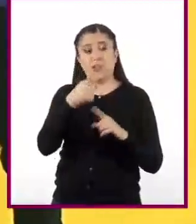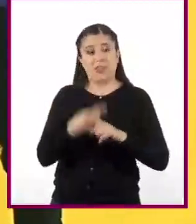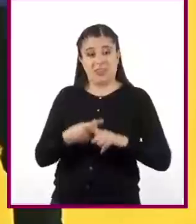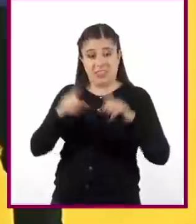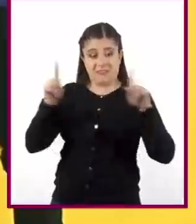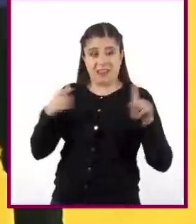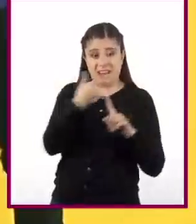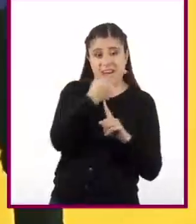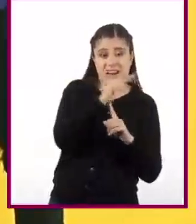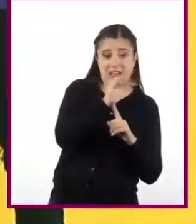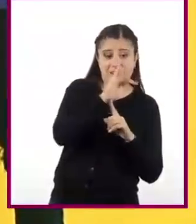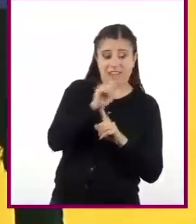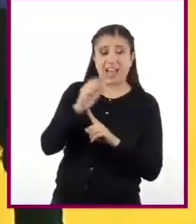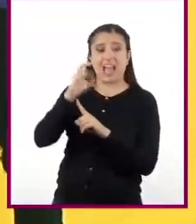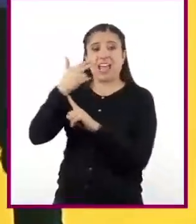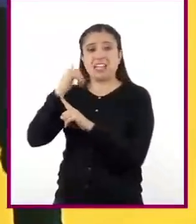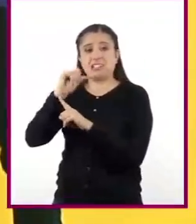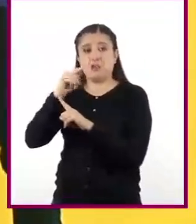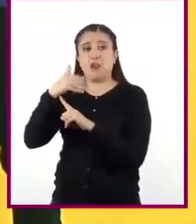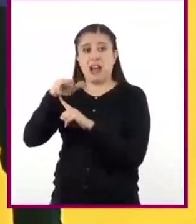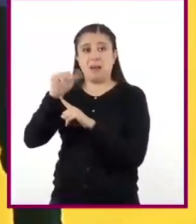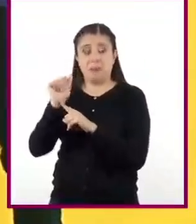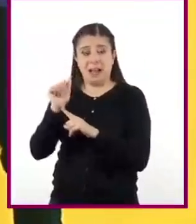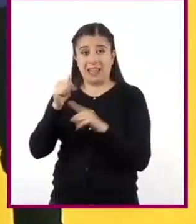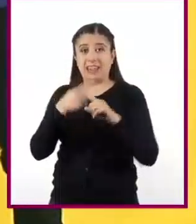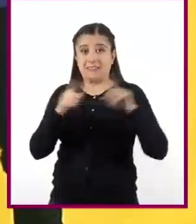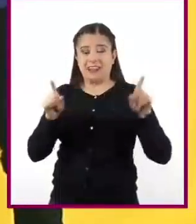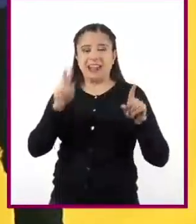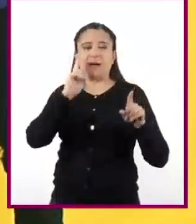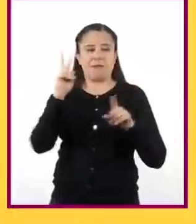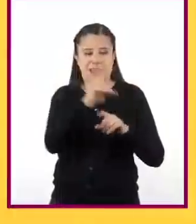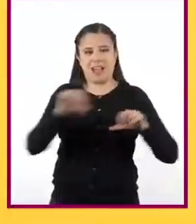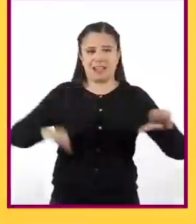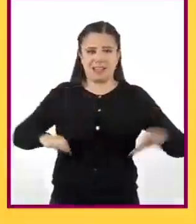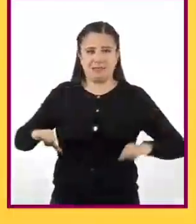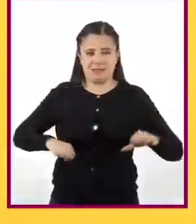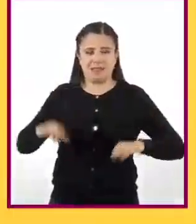ambos términos, les invitamos a realizar la siguiente actividad.